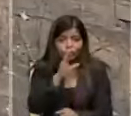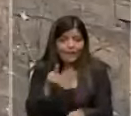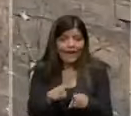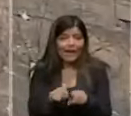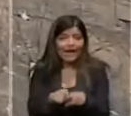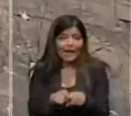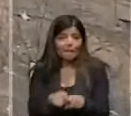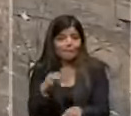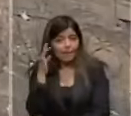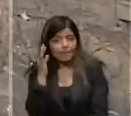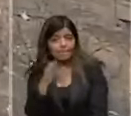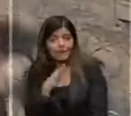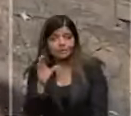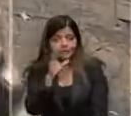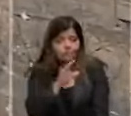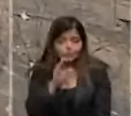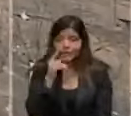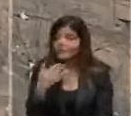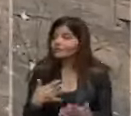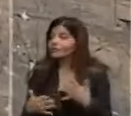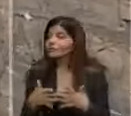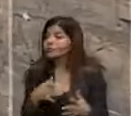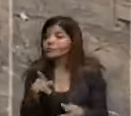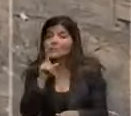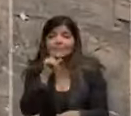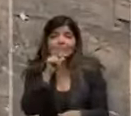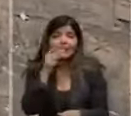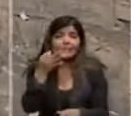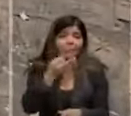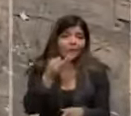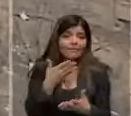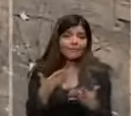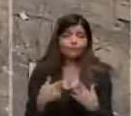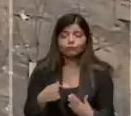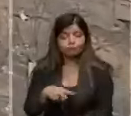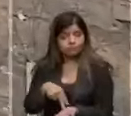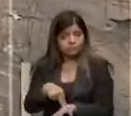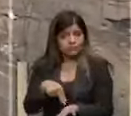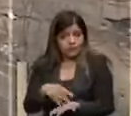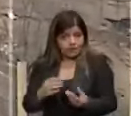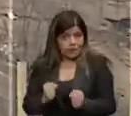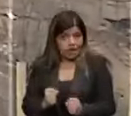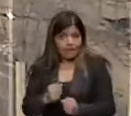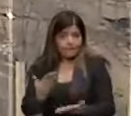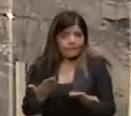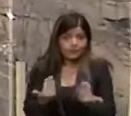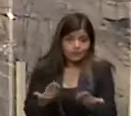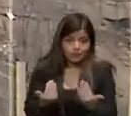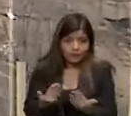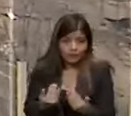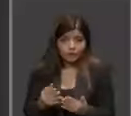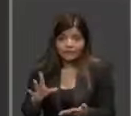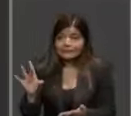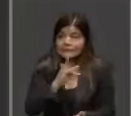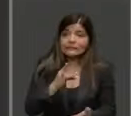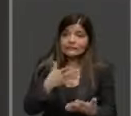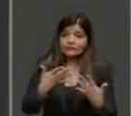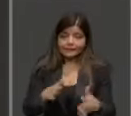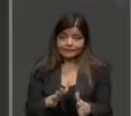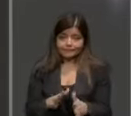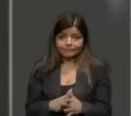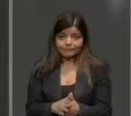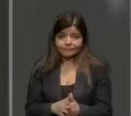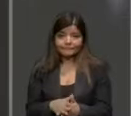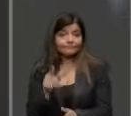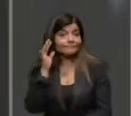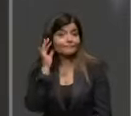poquito de alguna pista o alguien que me quiera decir algo, yo voy a estar acá. Yo voy a estar acá hasta cuando aparezca esa pista. Anastasia